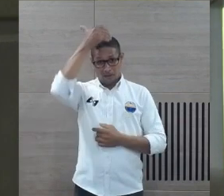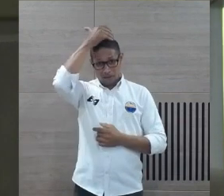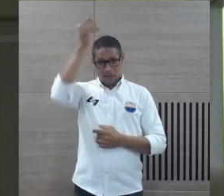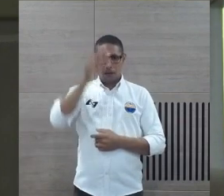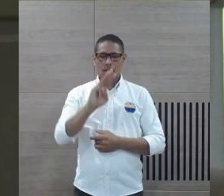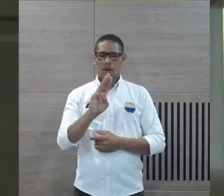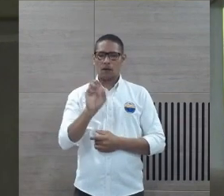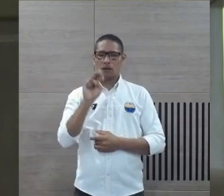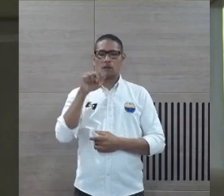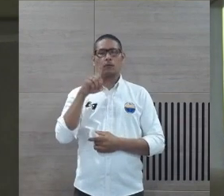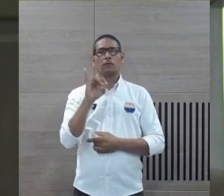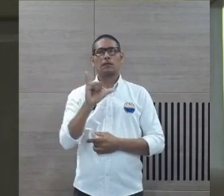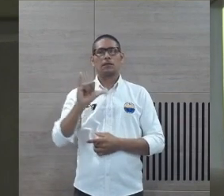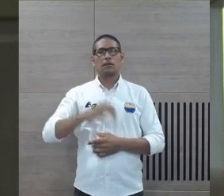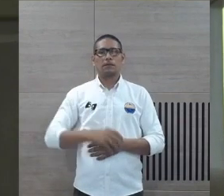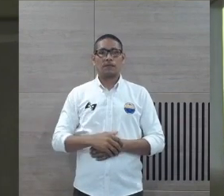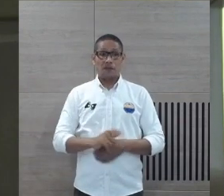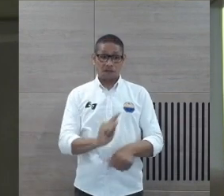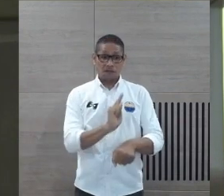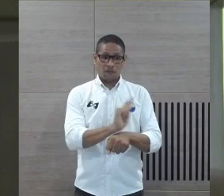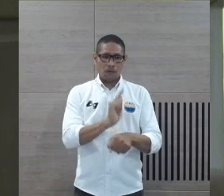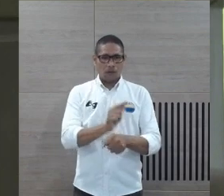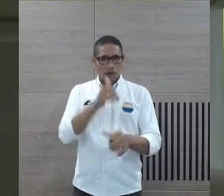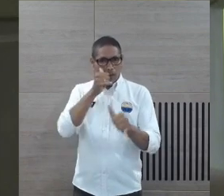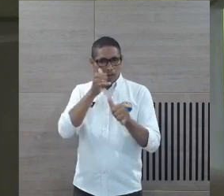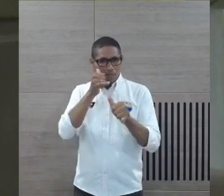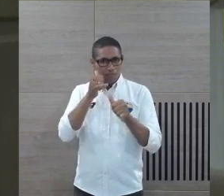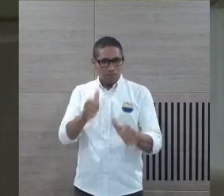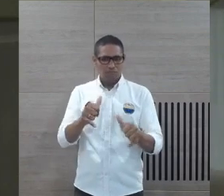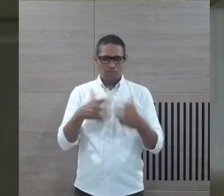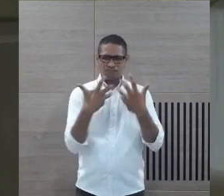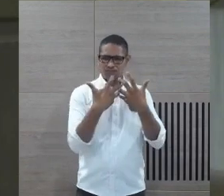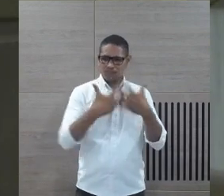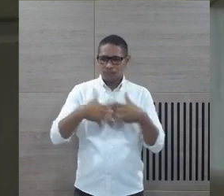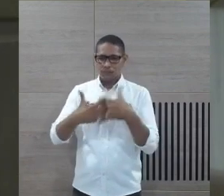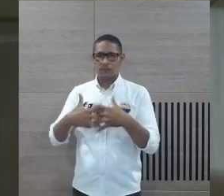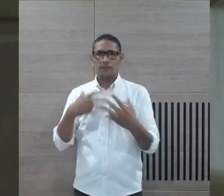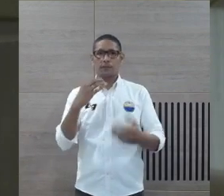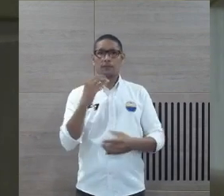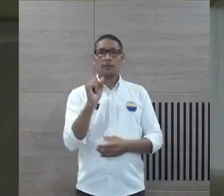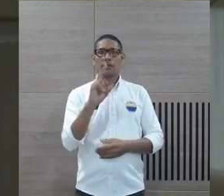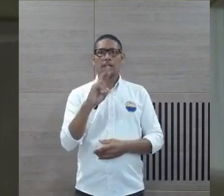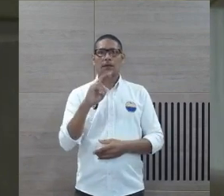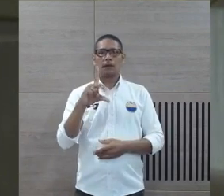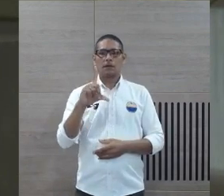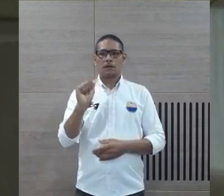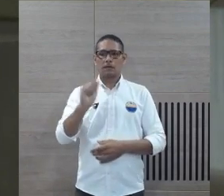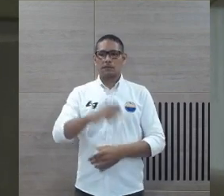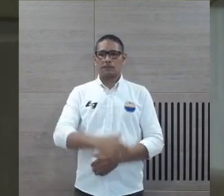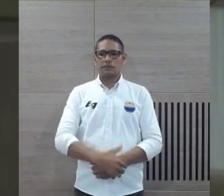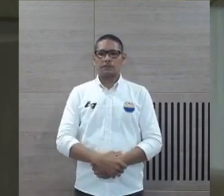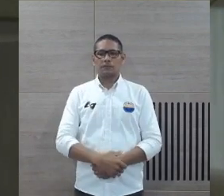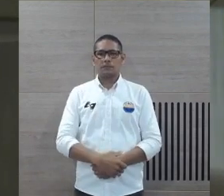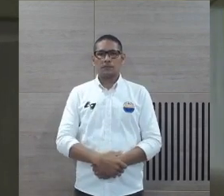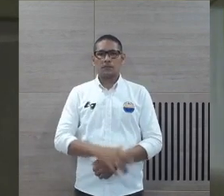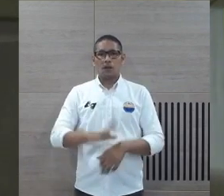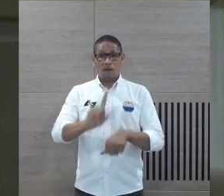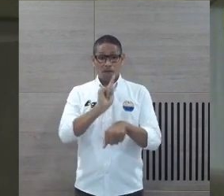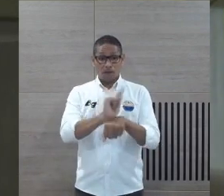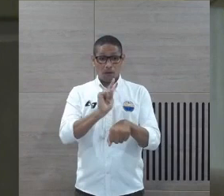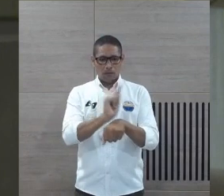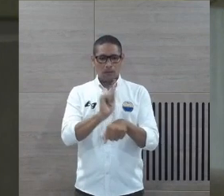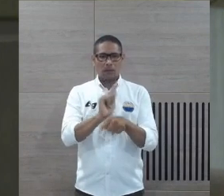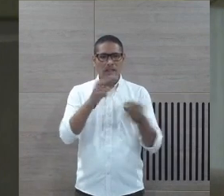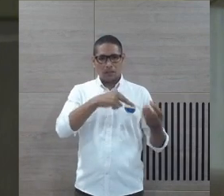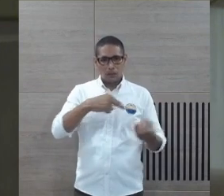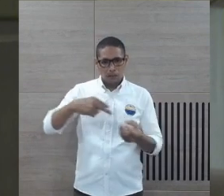industrial, Carla Beatriz Schnitcher Otelo. Facultad de Educación, licenciado en preescolar, Lady Marcela Serpa